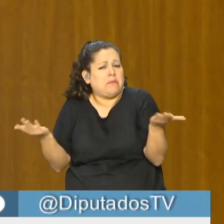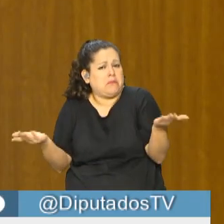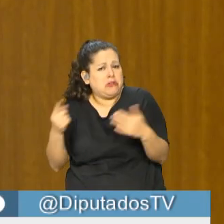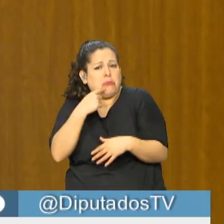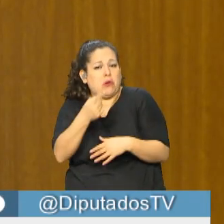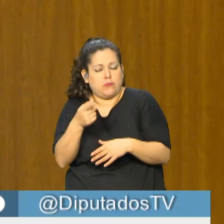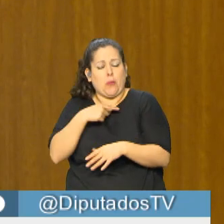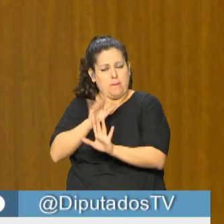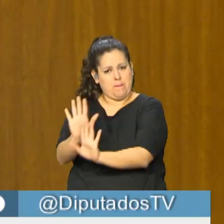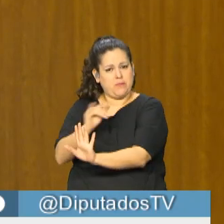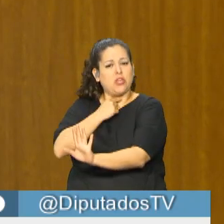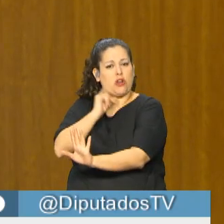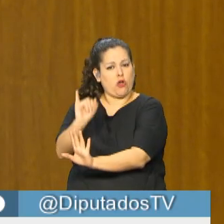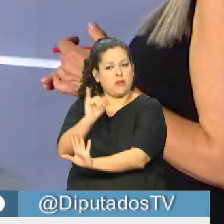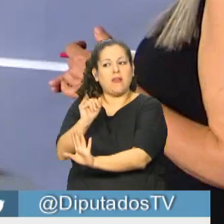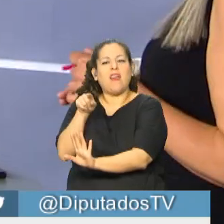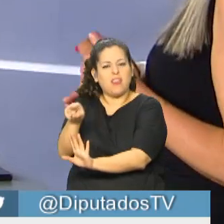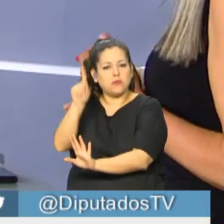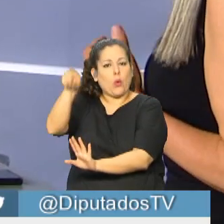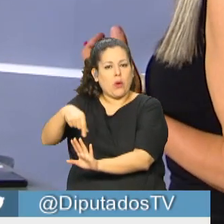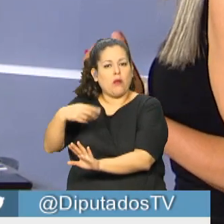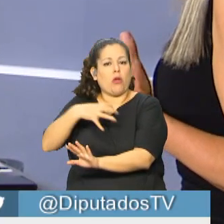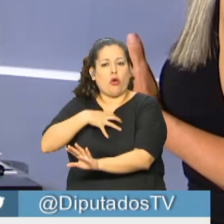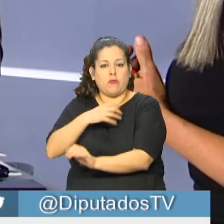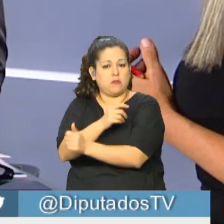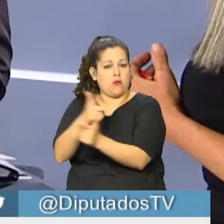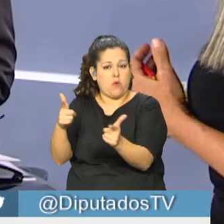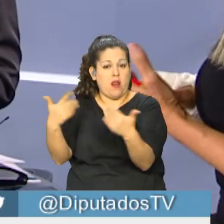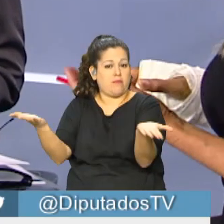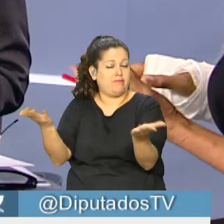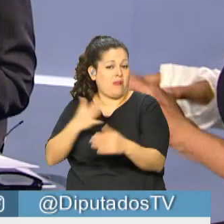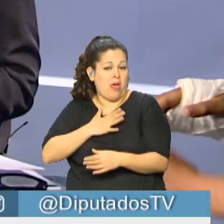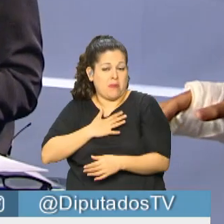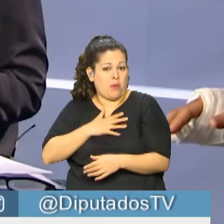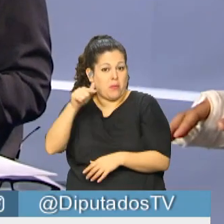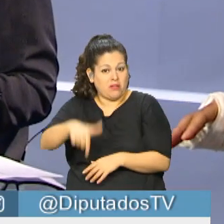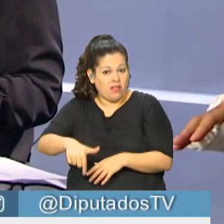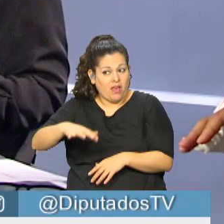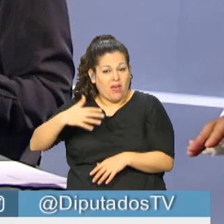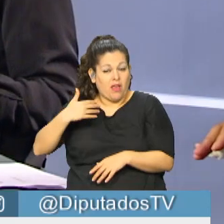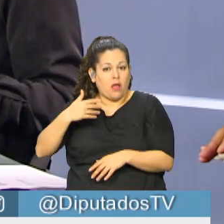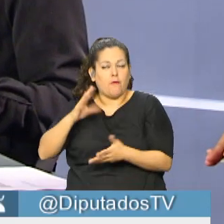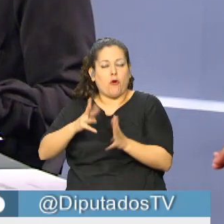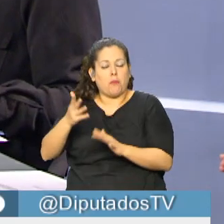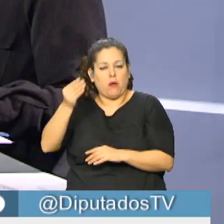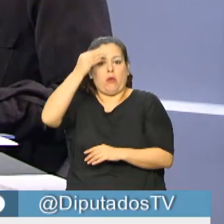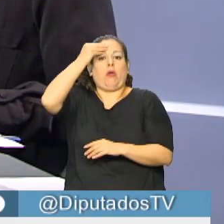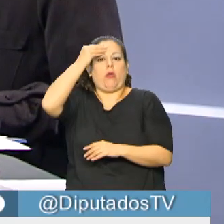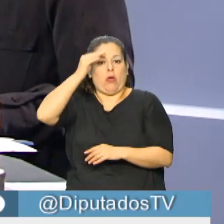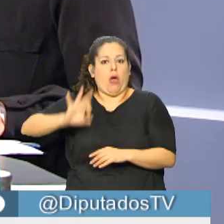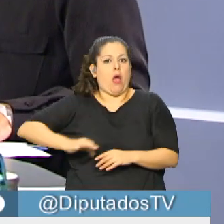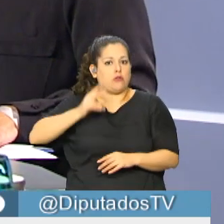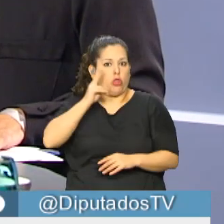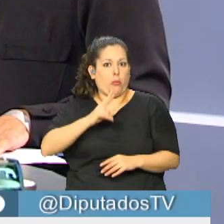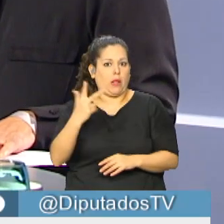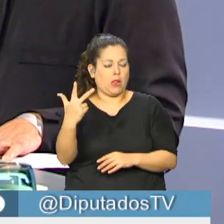puedo contar algo, Sí, es cómo por no. un tema de confiabilidad. que Lamentablemente en la Argentina toda la vivimos economía- el 2003 lo tenemos acá en la cabeza hoy. Tiene que ver Porque con Toda los la somos más economía